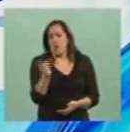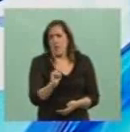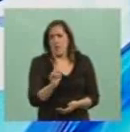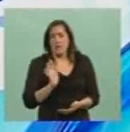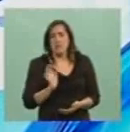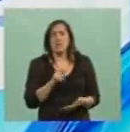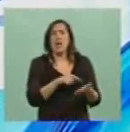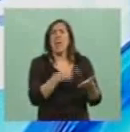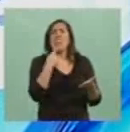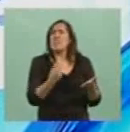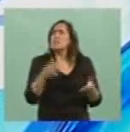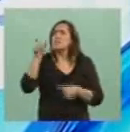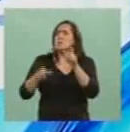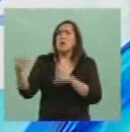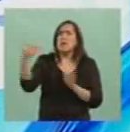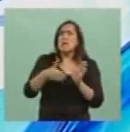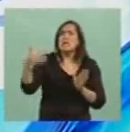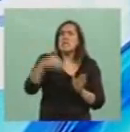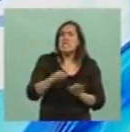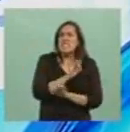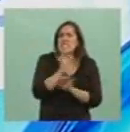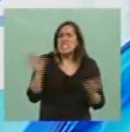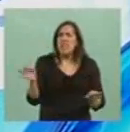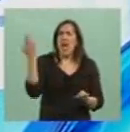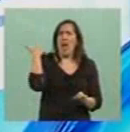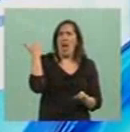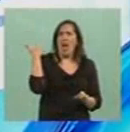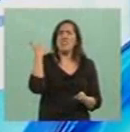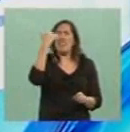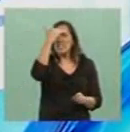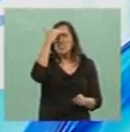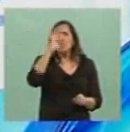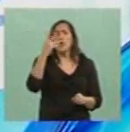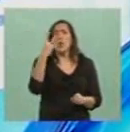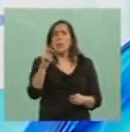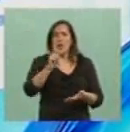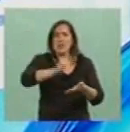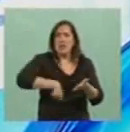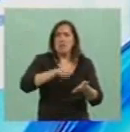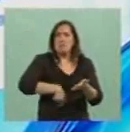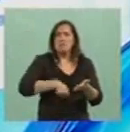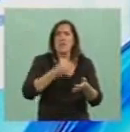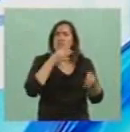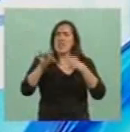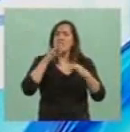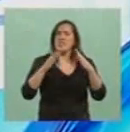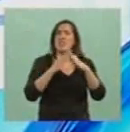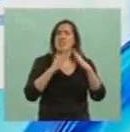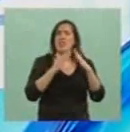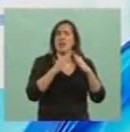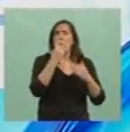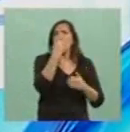decía que no le entraba a nadie y que antes hacían 15 o 20 contratos por día y que a raíz